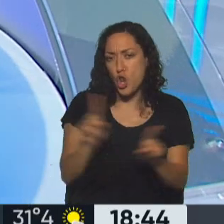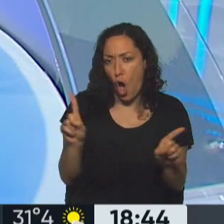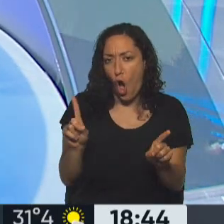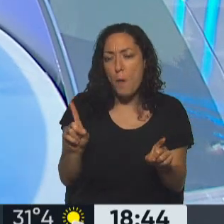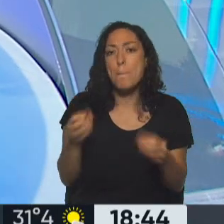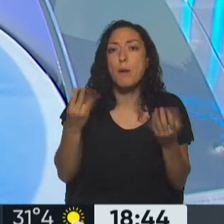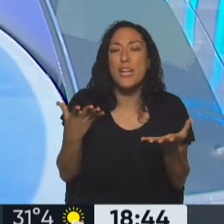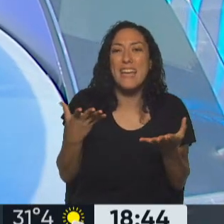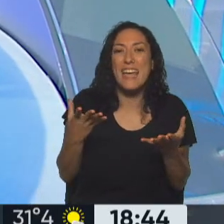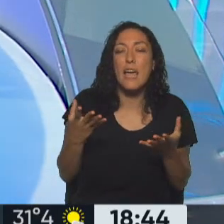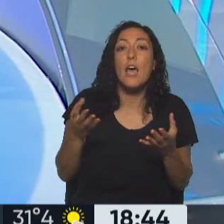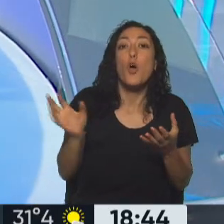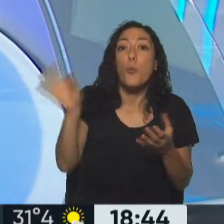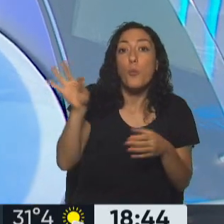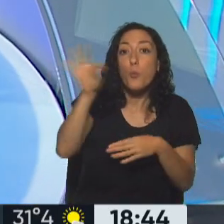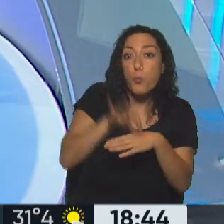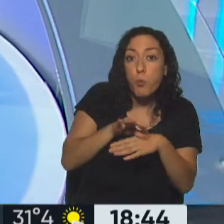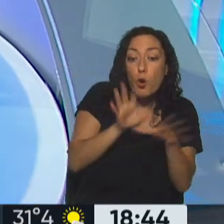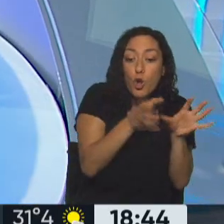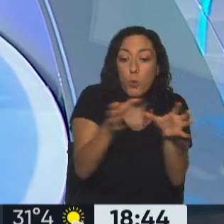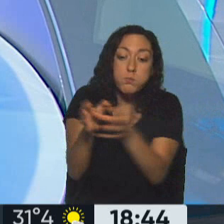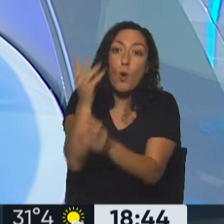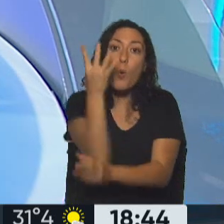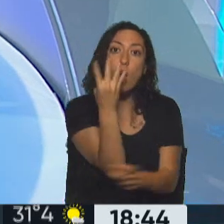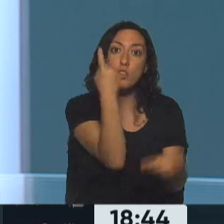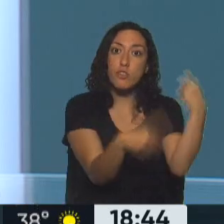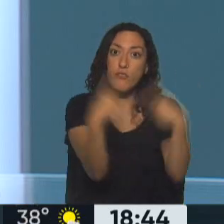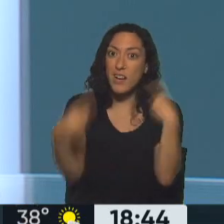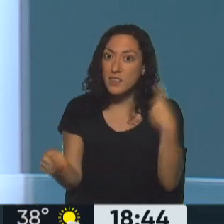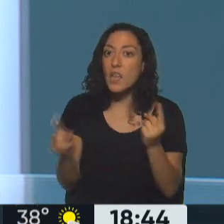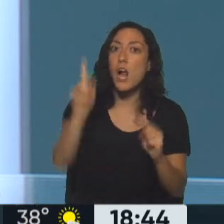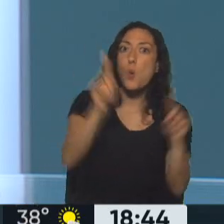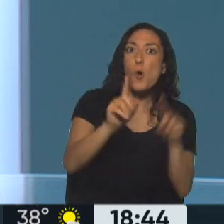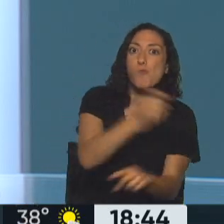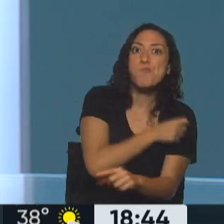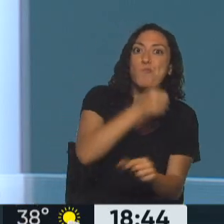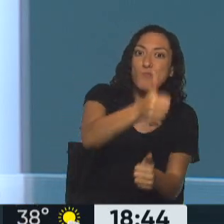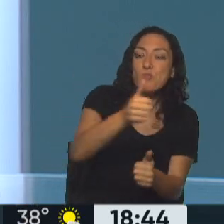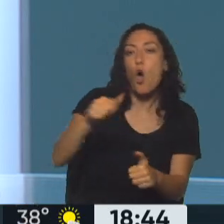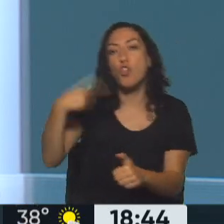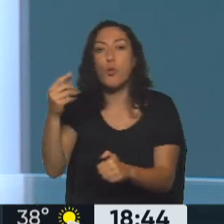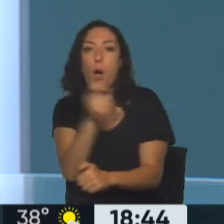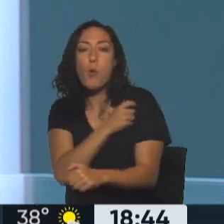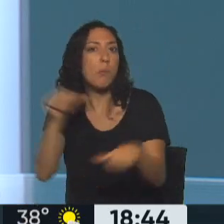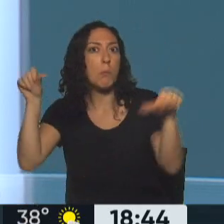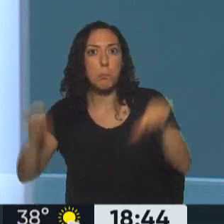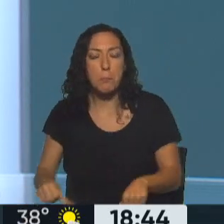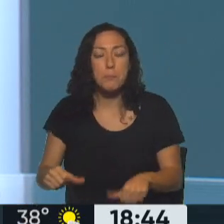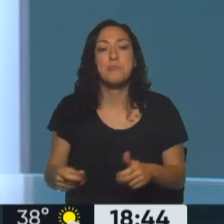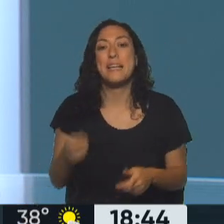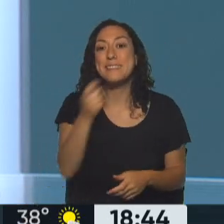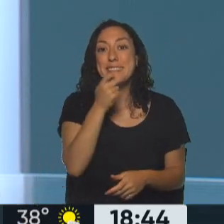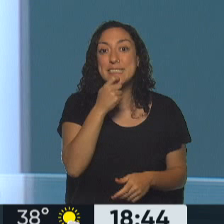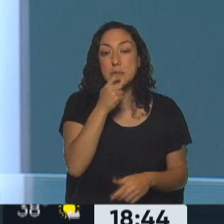subtipos de dengue son hay cuatro subtipos diferentes Y entonces si uno después de